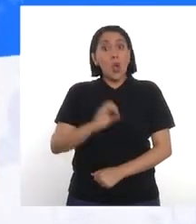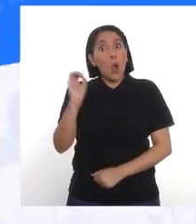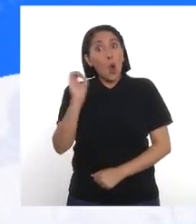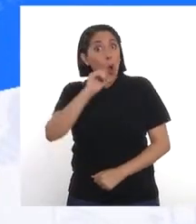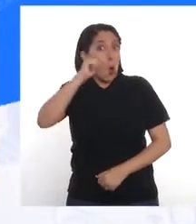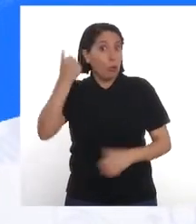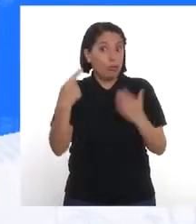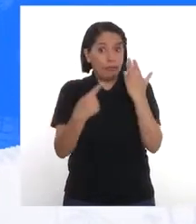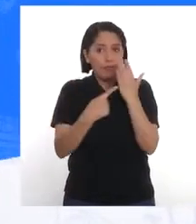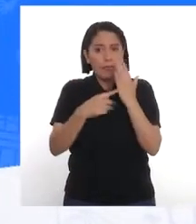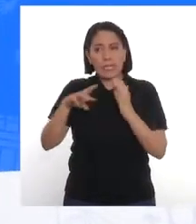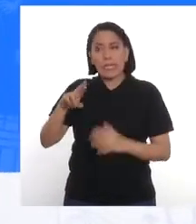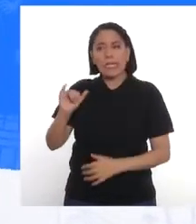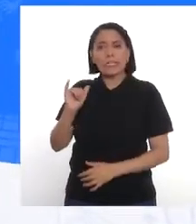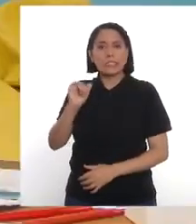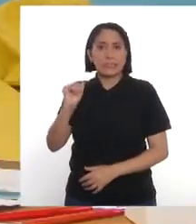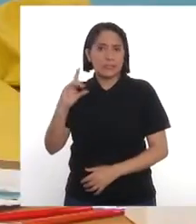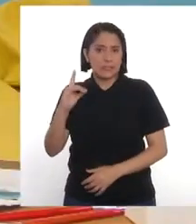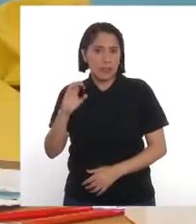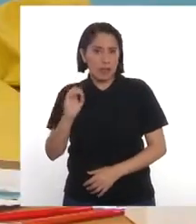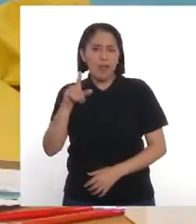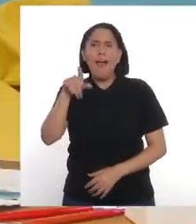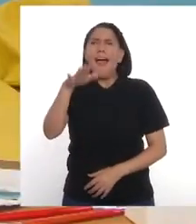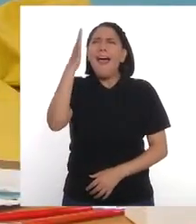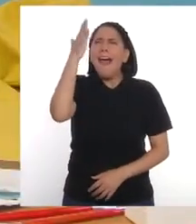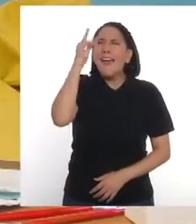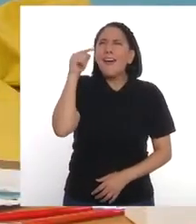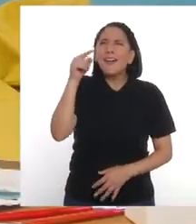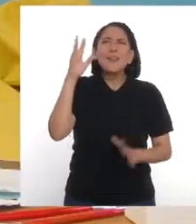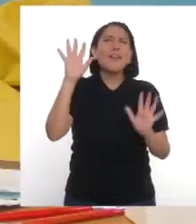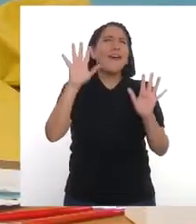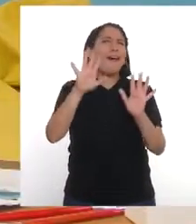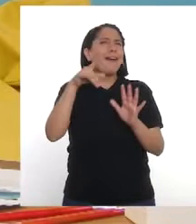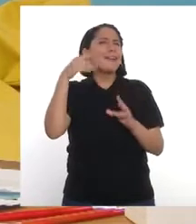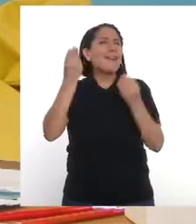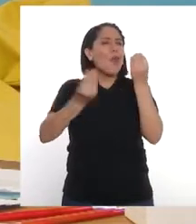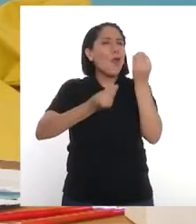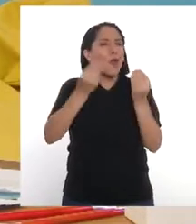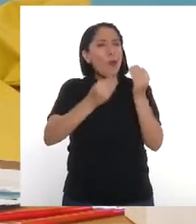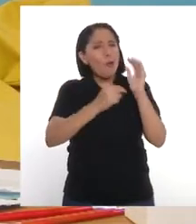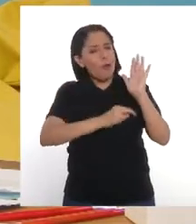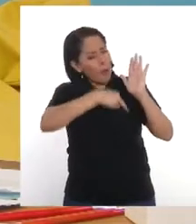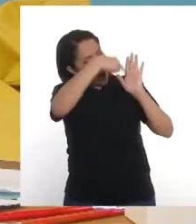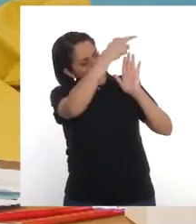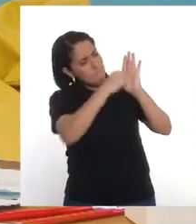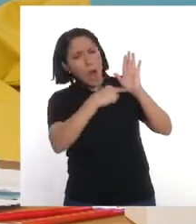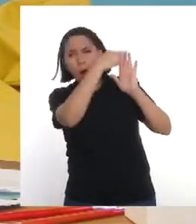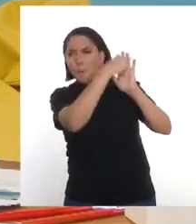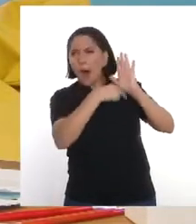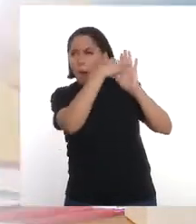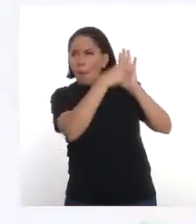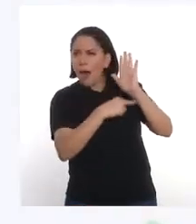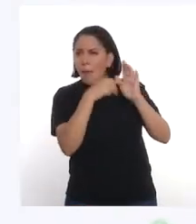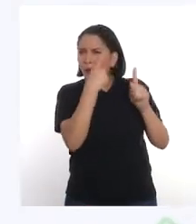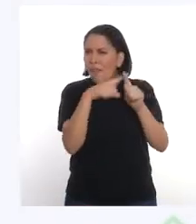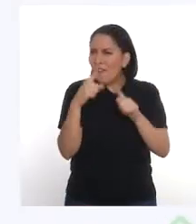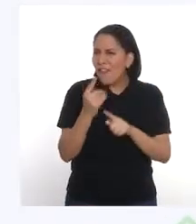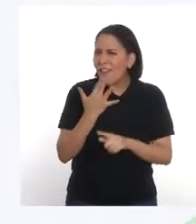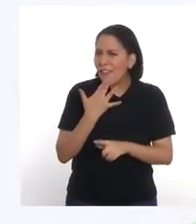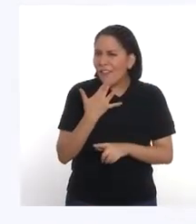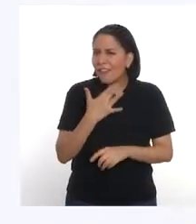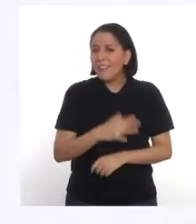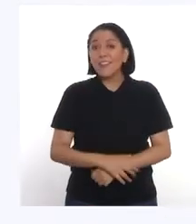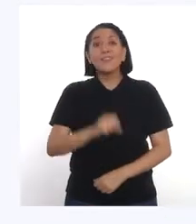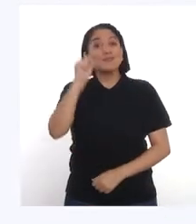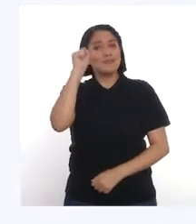Otra técnica es el rayado. Creo que sé de qué se puede tratar. ¿Es emplear rayas para usar varios colores? Así